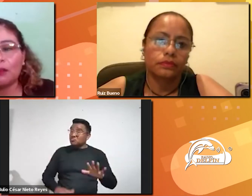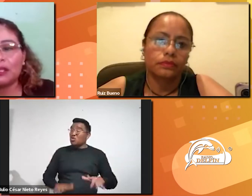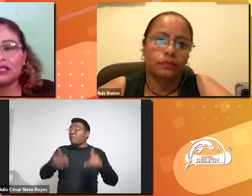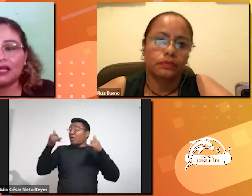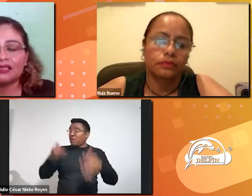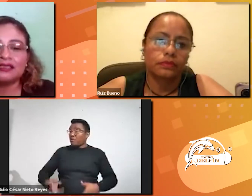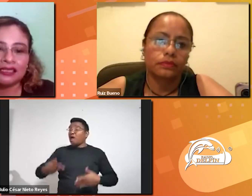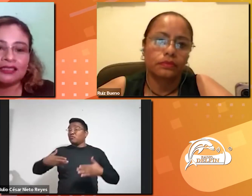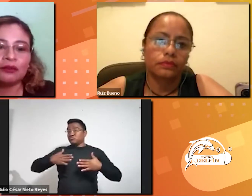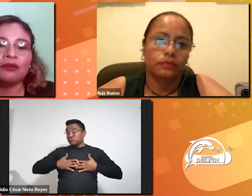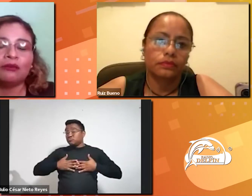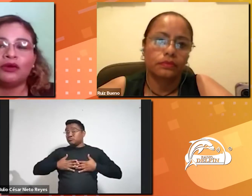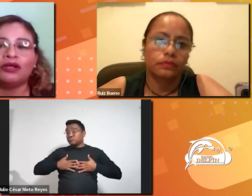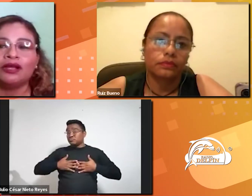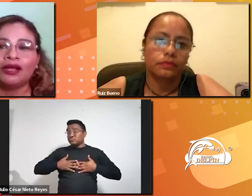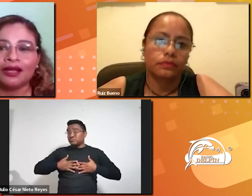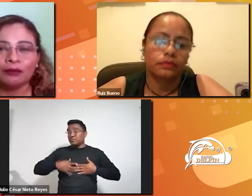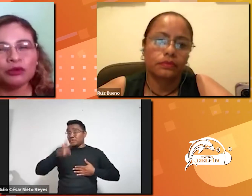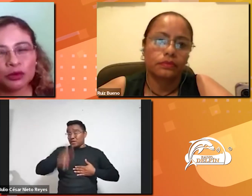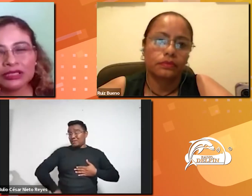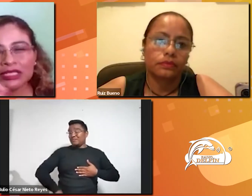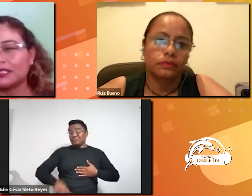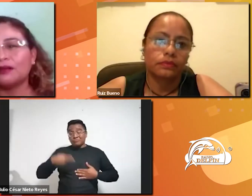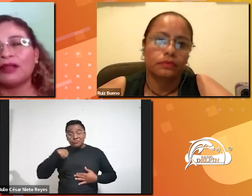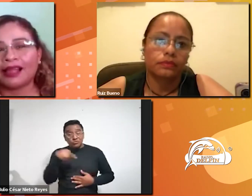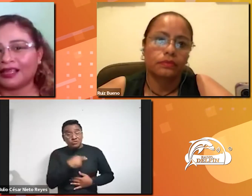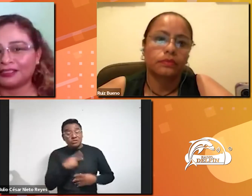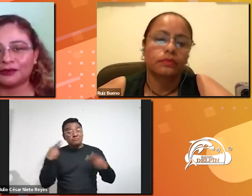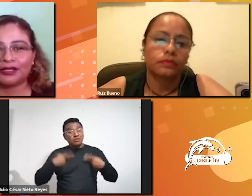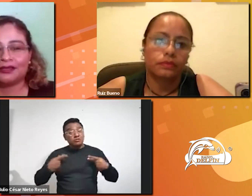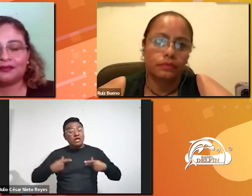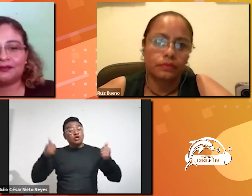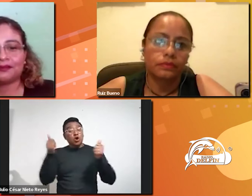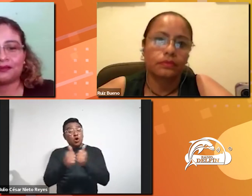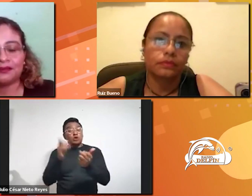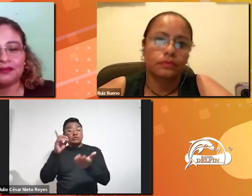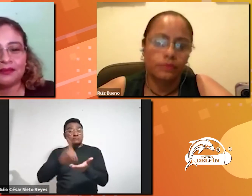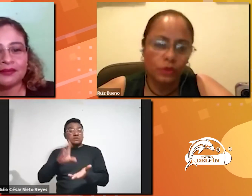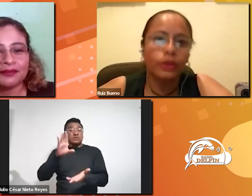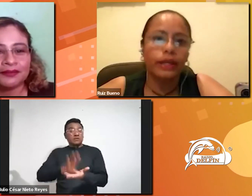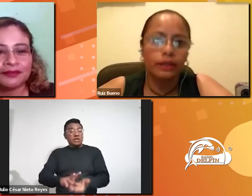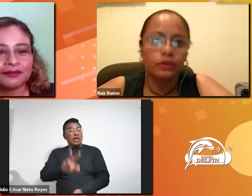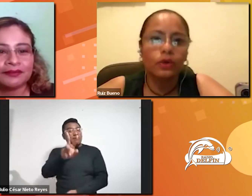con discapacidad, sí somos muy, muy susceptibles a eso.